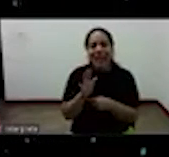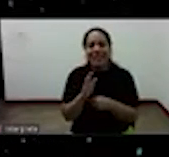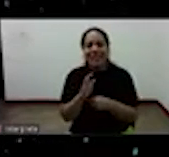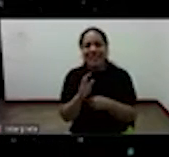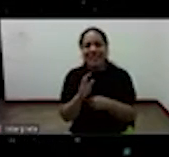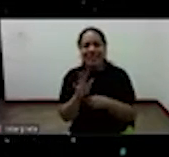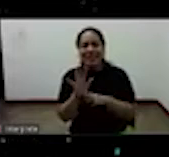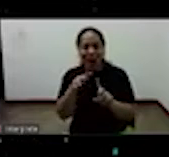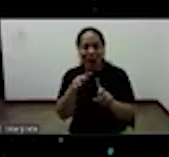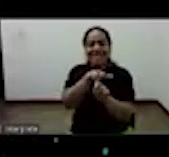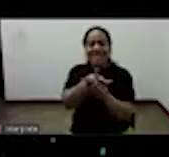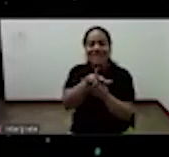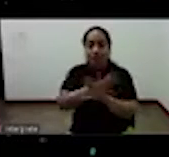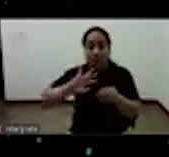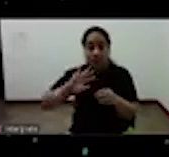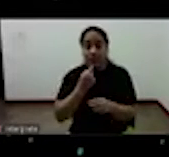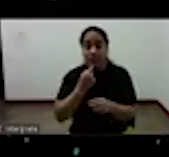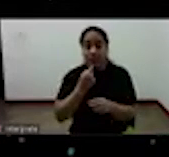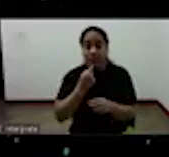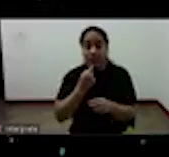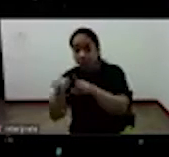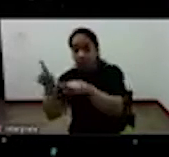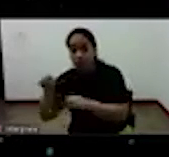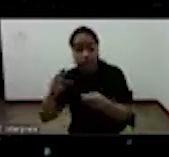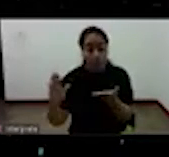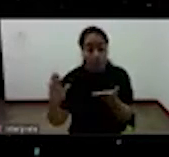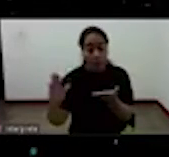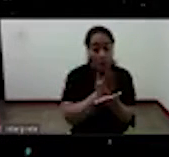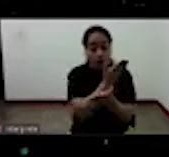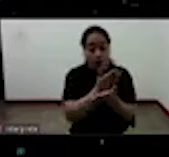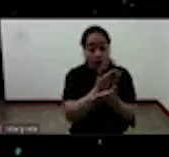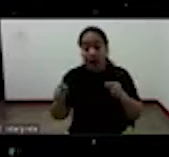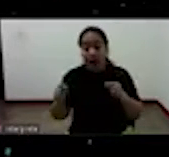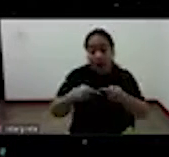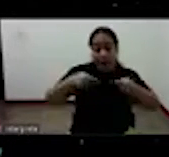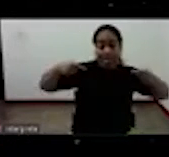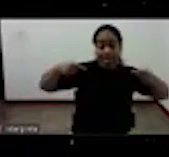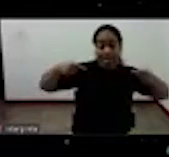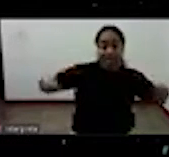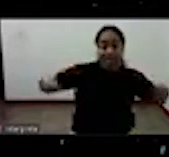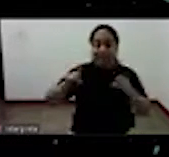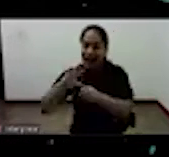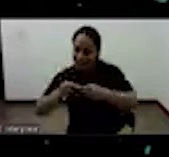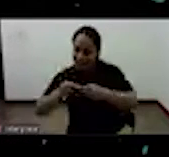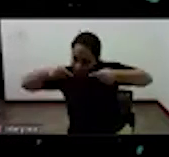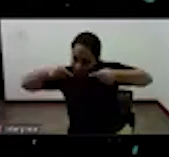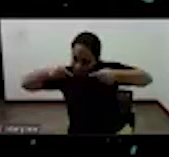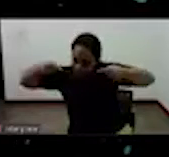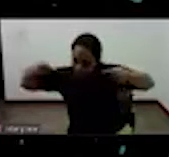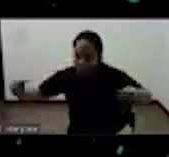plástica y la música, entre músicas expandidas y artes expandidas, etcétera.